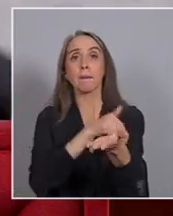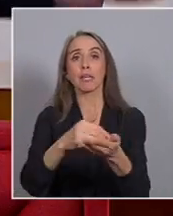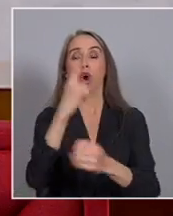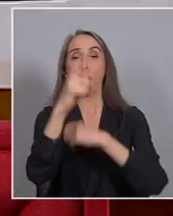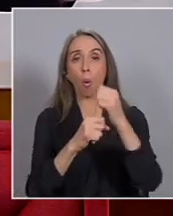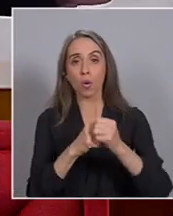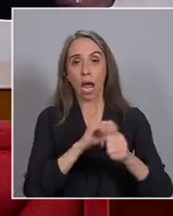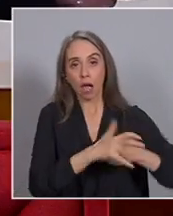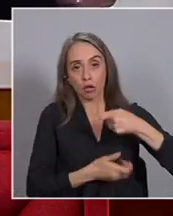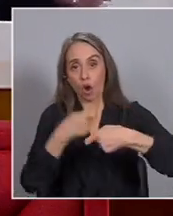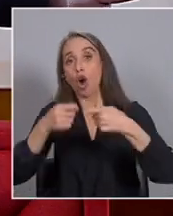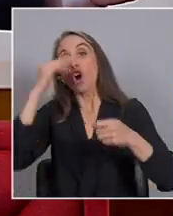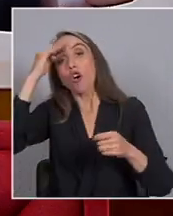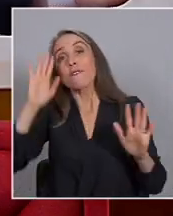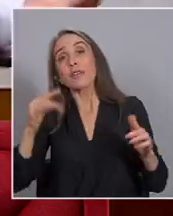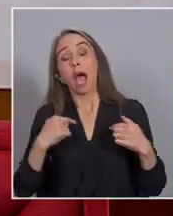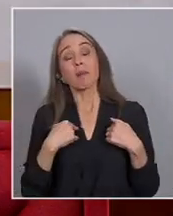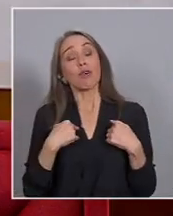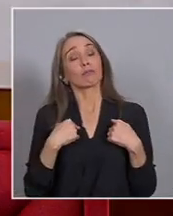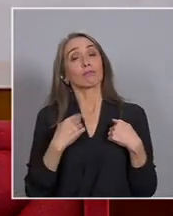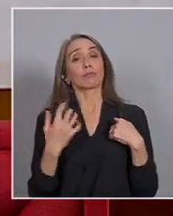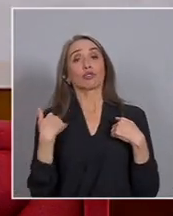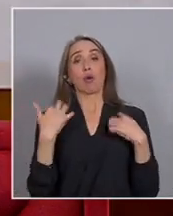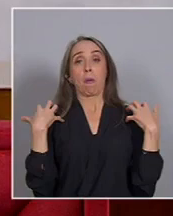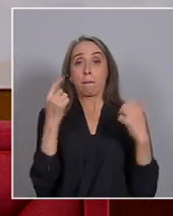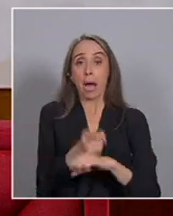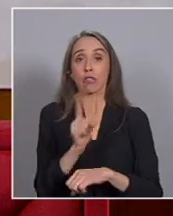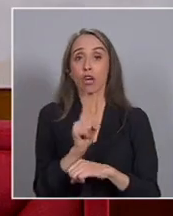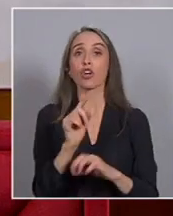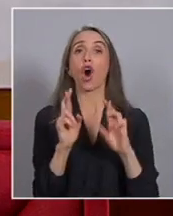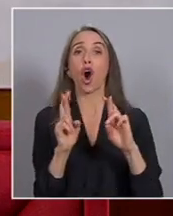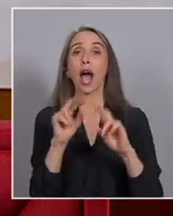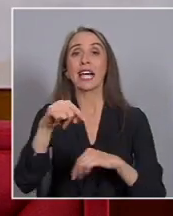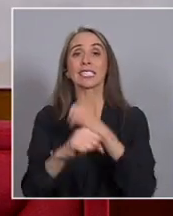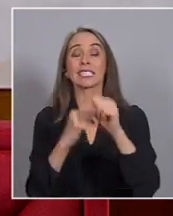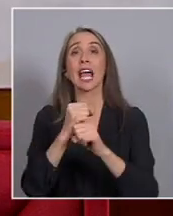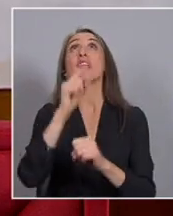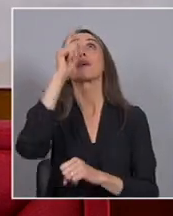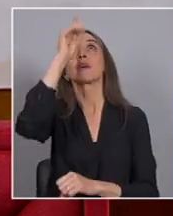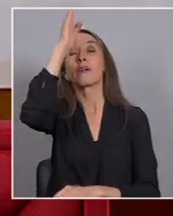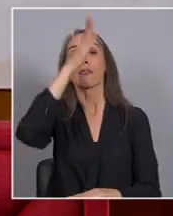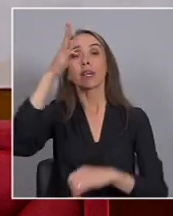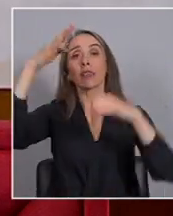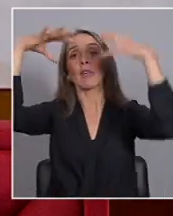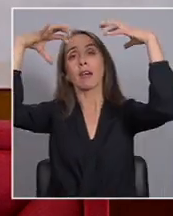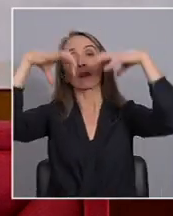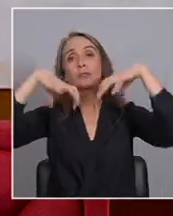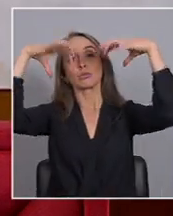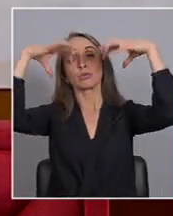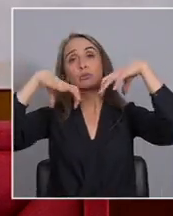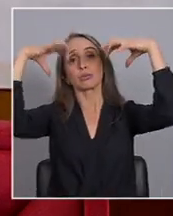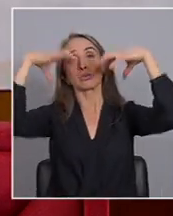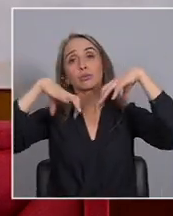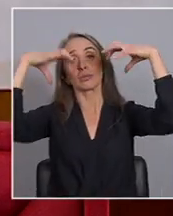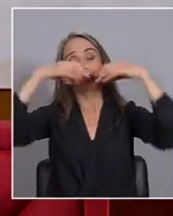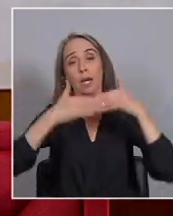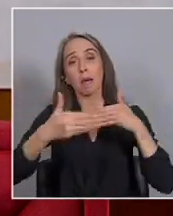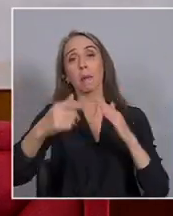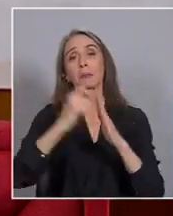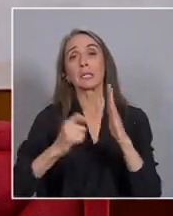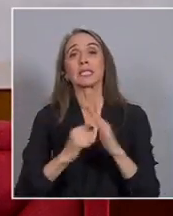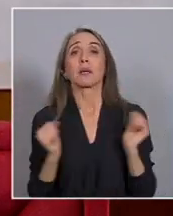Y confiamos, no depende de nosotros, pero que este año tengamos la bendición también de las lluvias que nos acompañen para